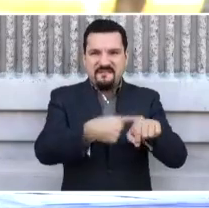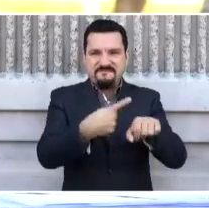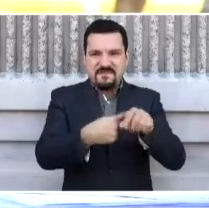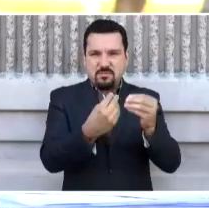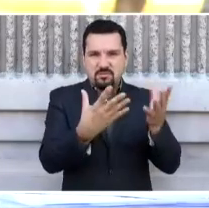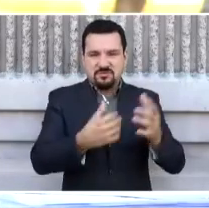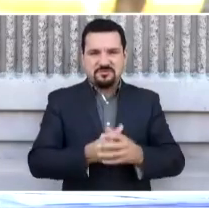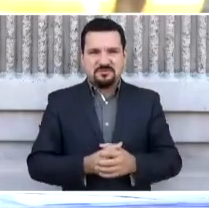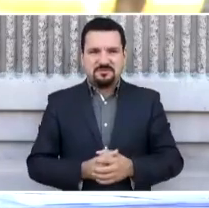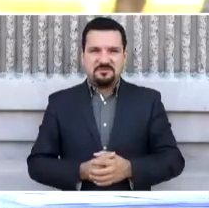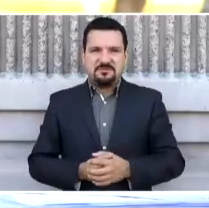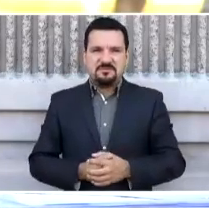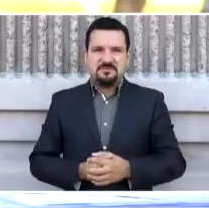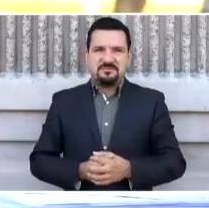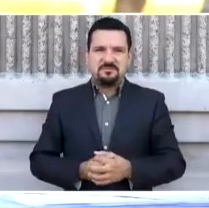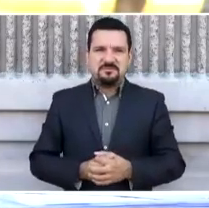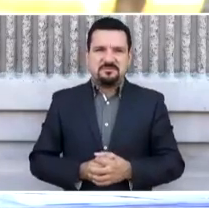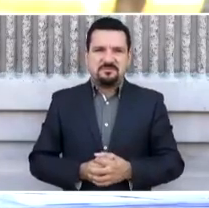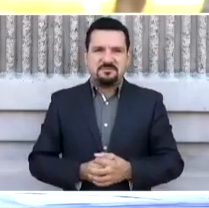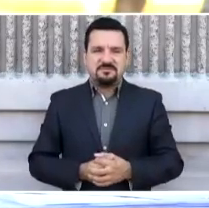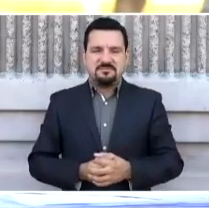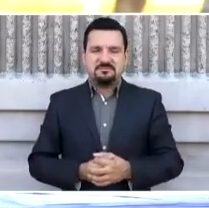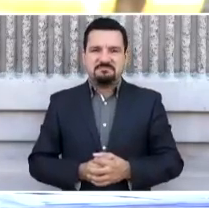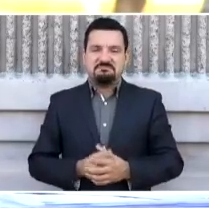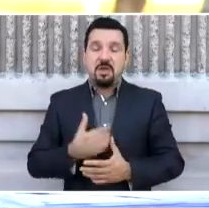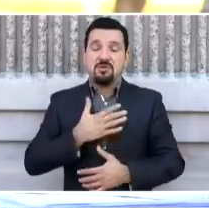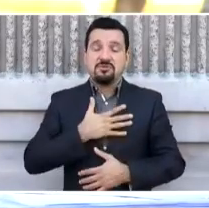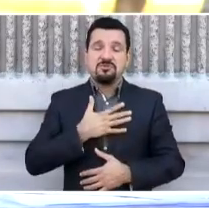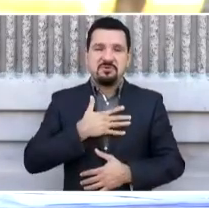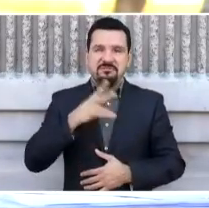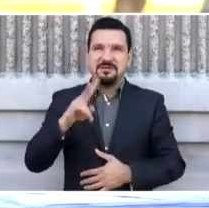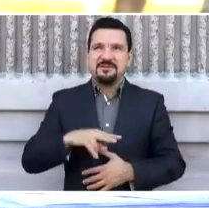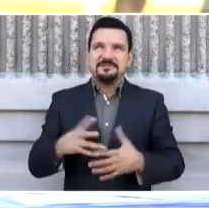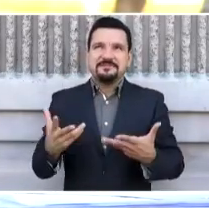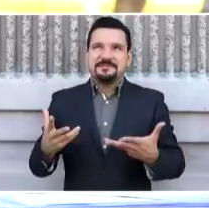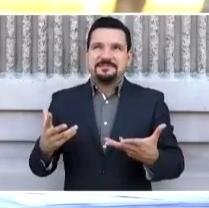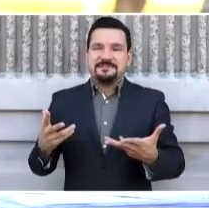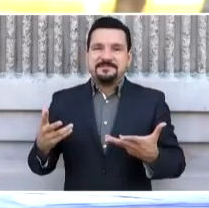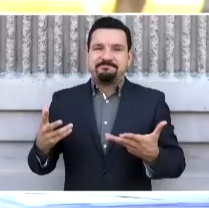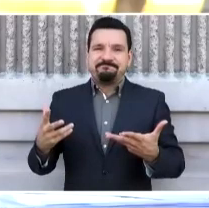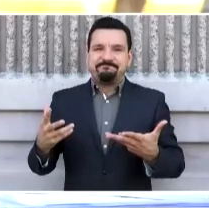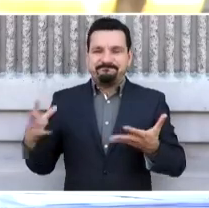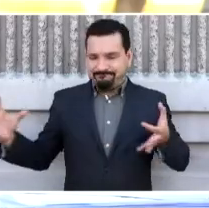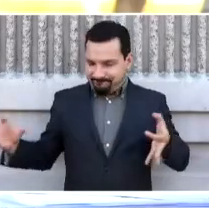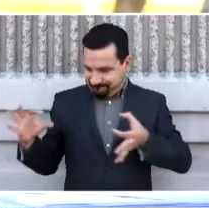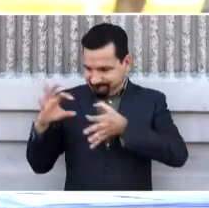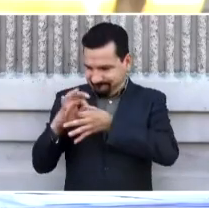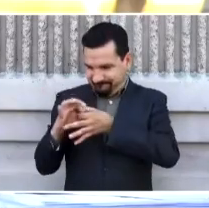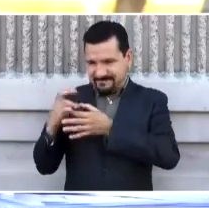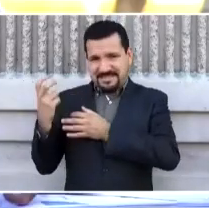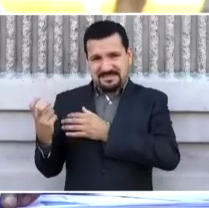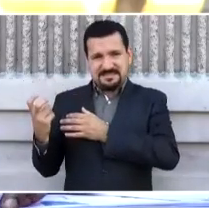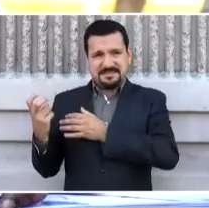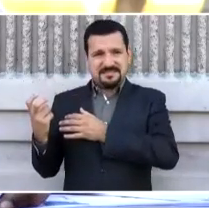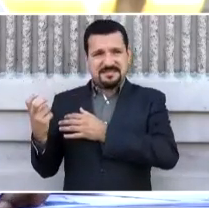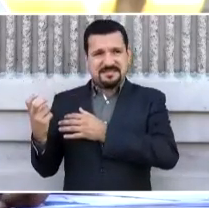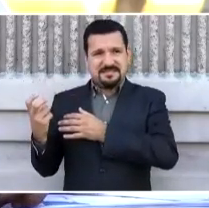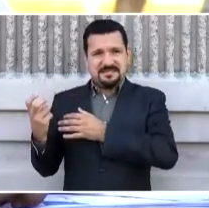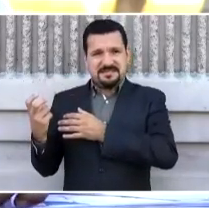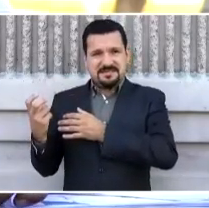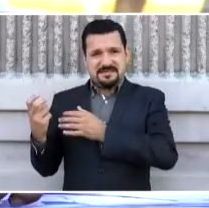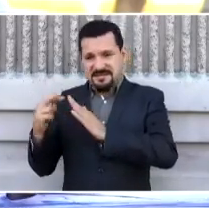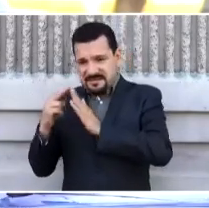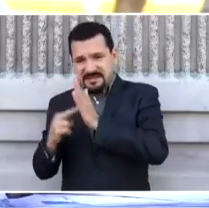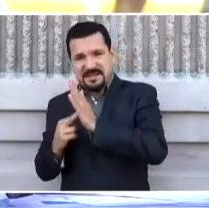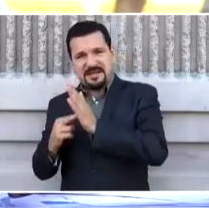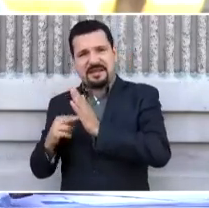Me caso, voy a decirlo por el término así, con los modelos de vigilancia epidemiológica que hemos tenido. Tenemos experiencia